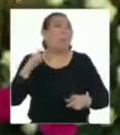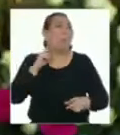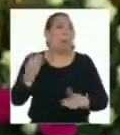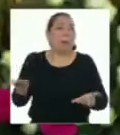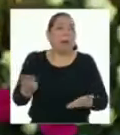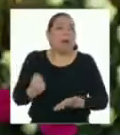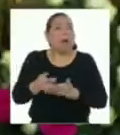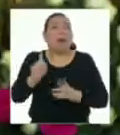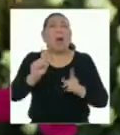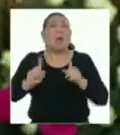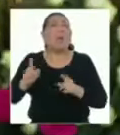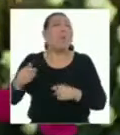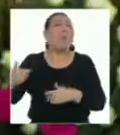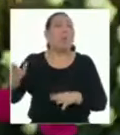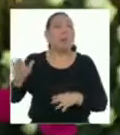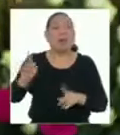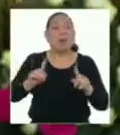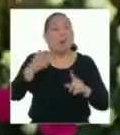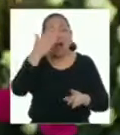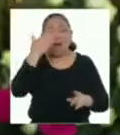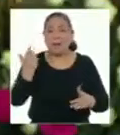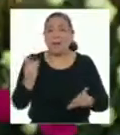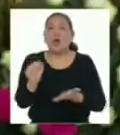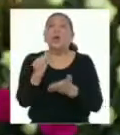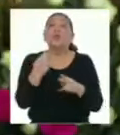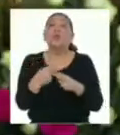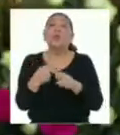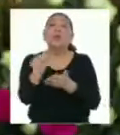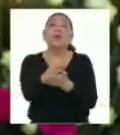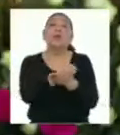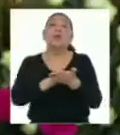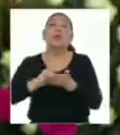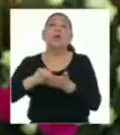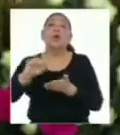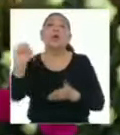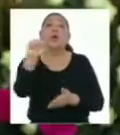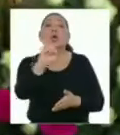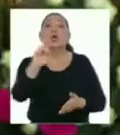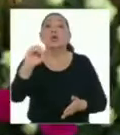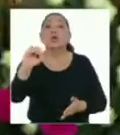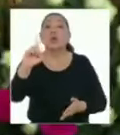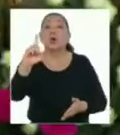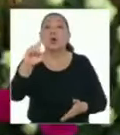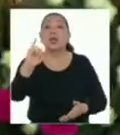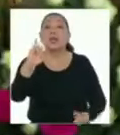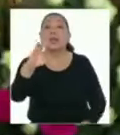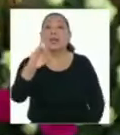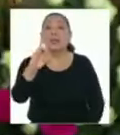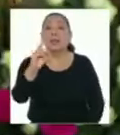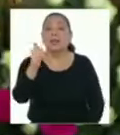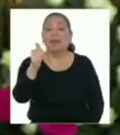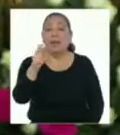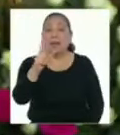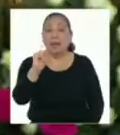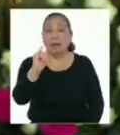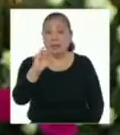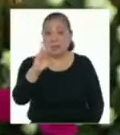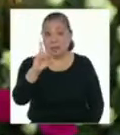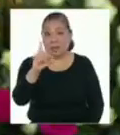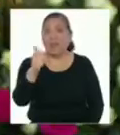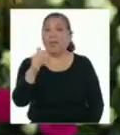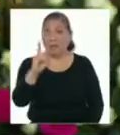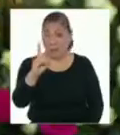tiene muchas ganas de olvidar. Solidaridad es una palabra que no cae siempre bien.